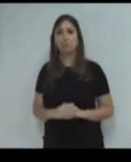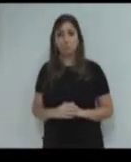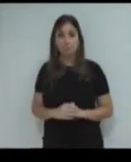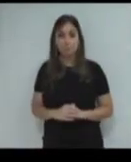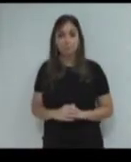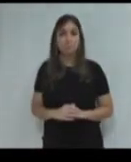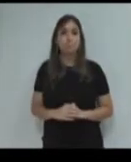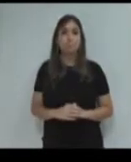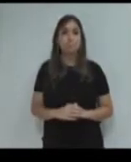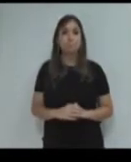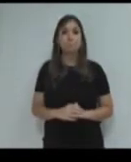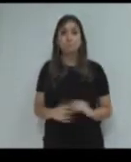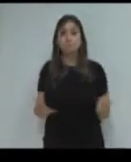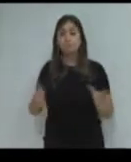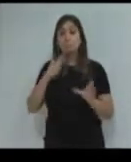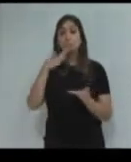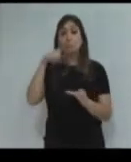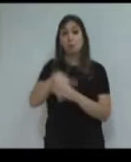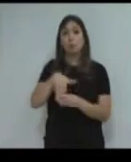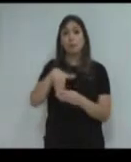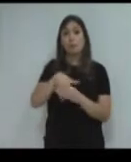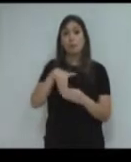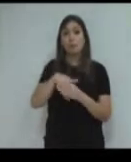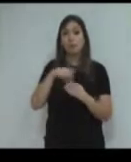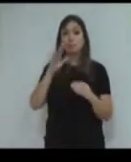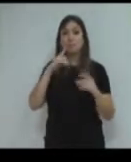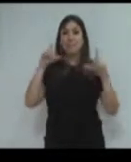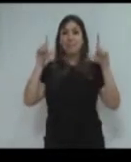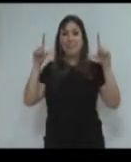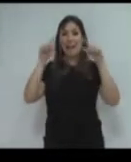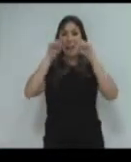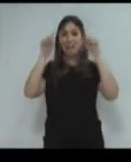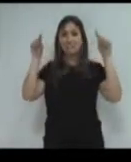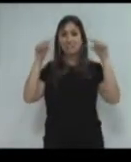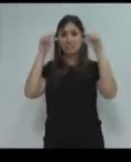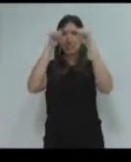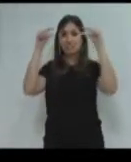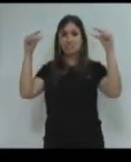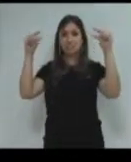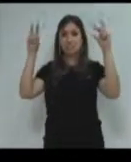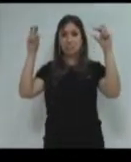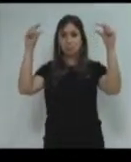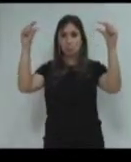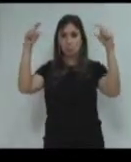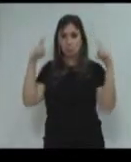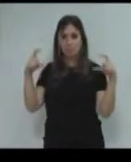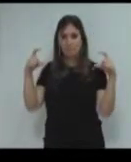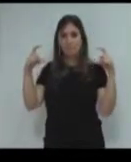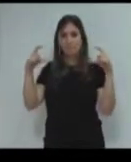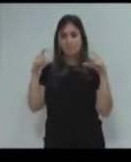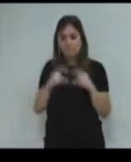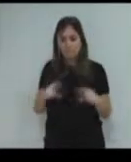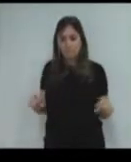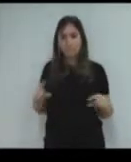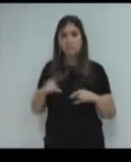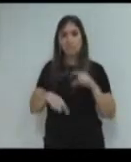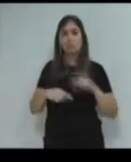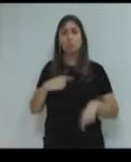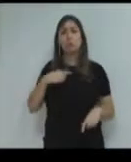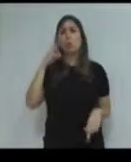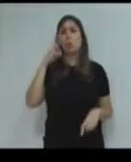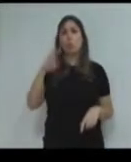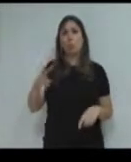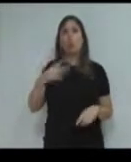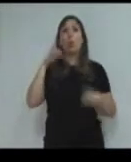para que el contenido, las cajas tengan una estructura y el texto que yo veo como